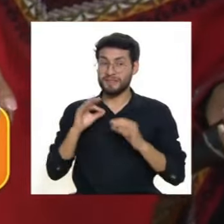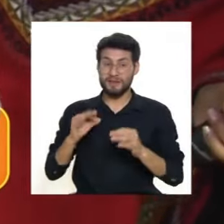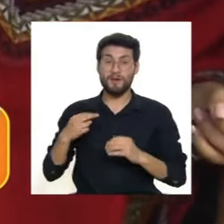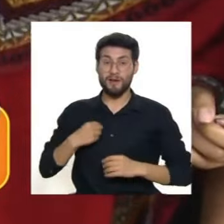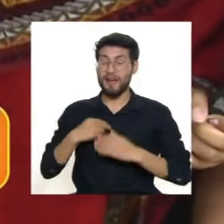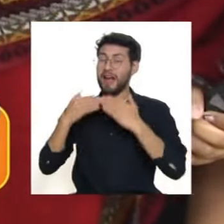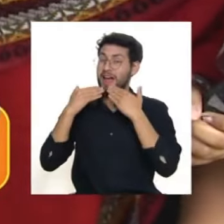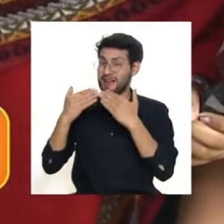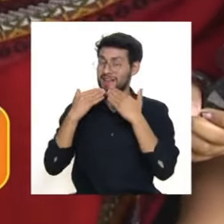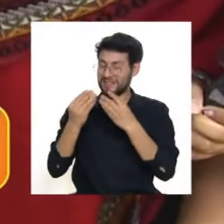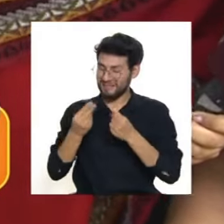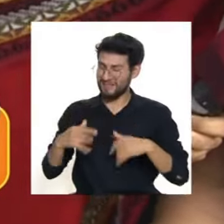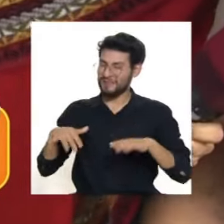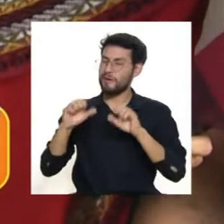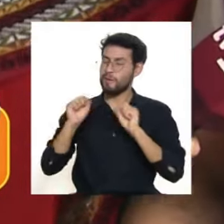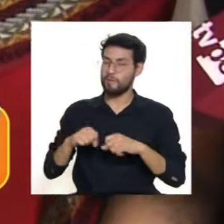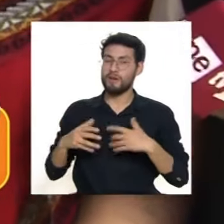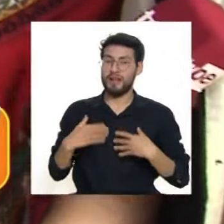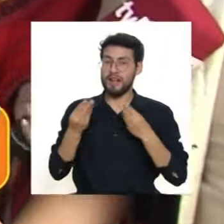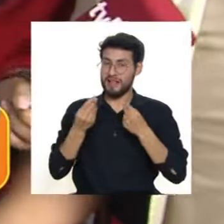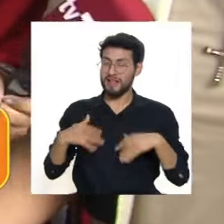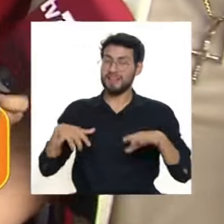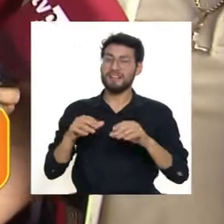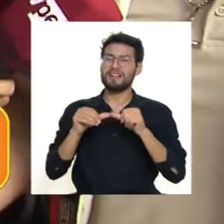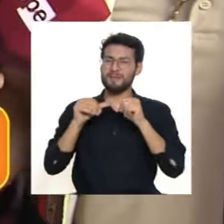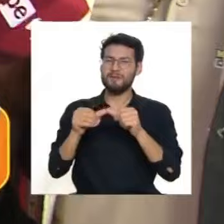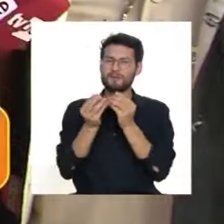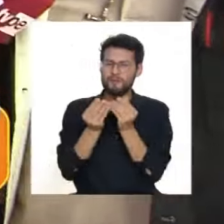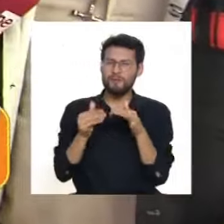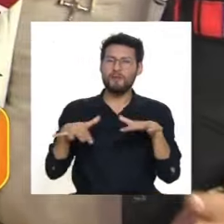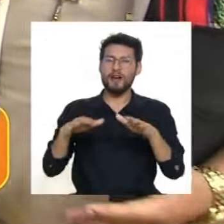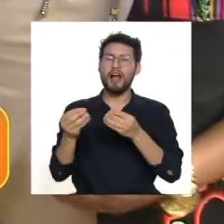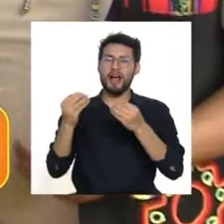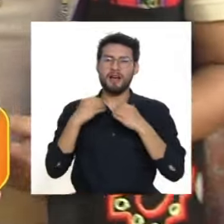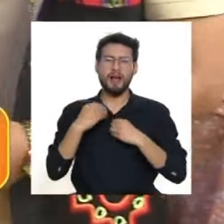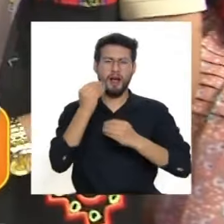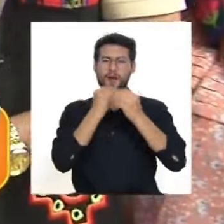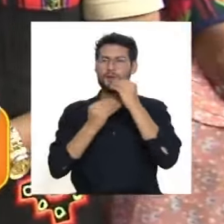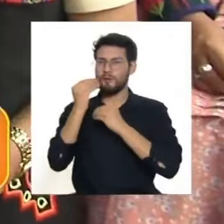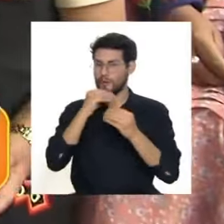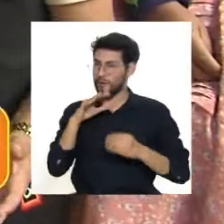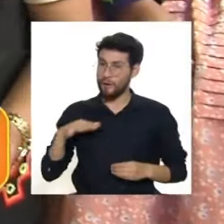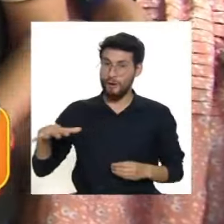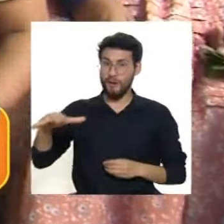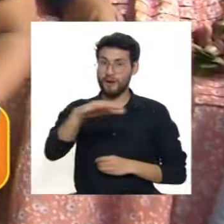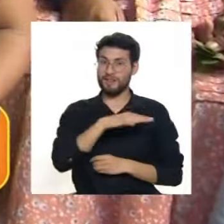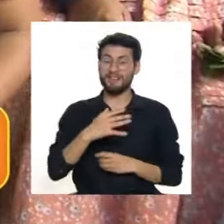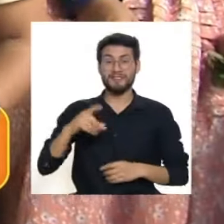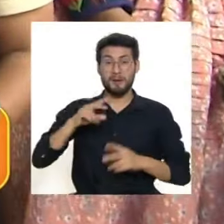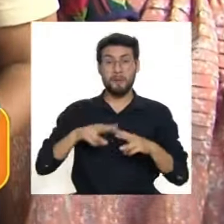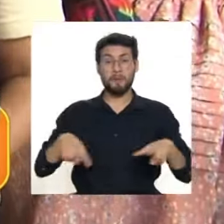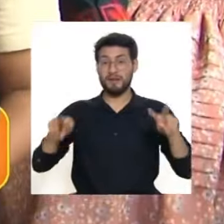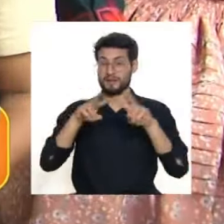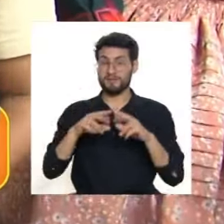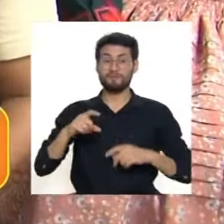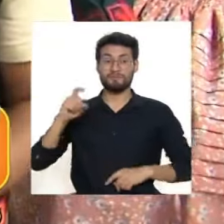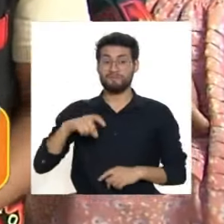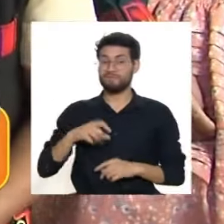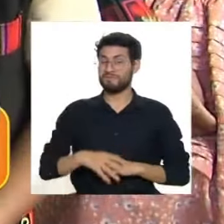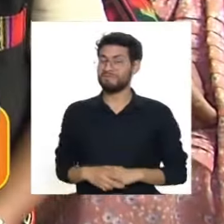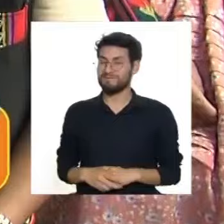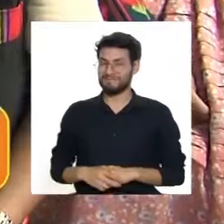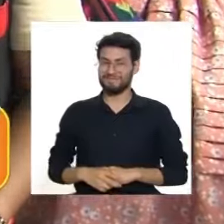lo agradecemos a la tierra para que igualmente esta tierra siga siendo fértil y siga dándonos el alimento que todos ciudadanos merecemos y